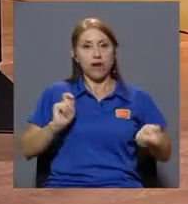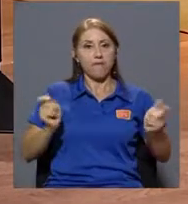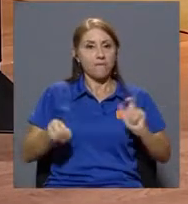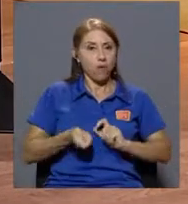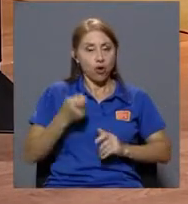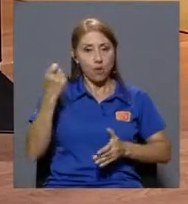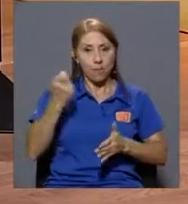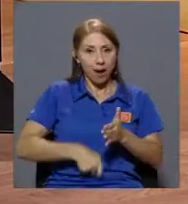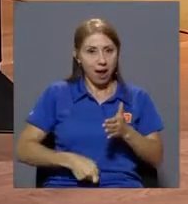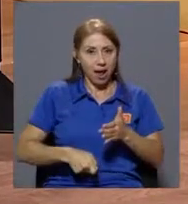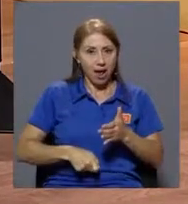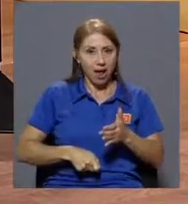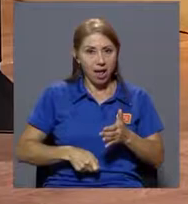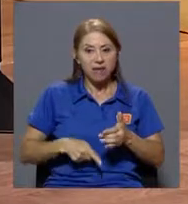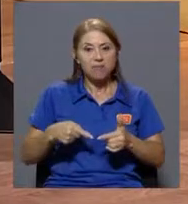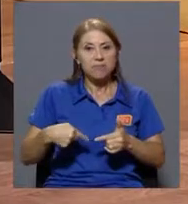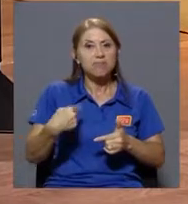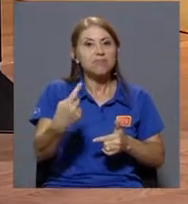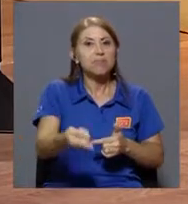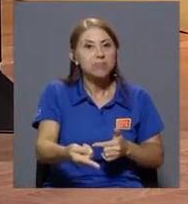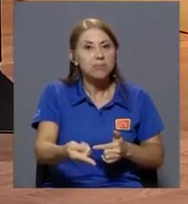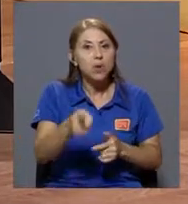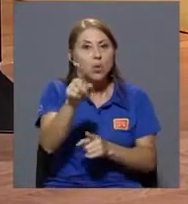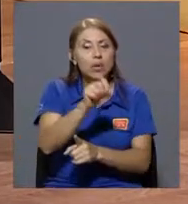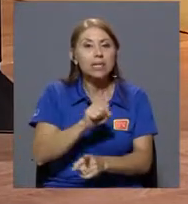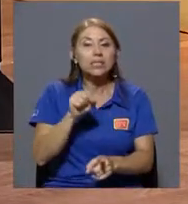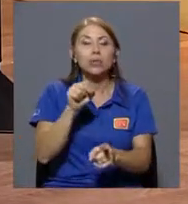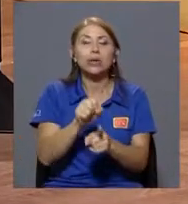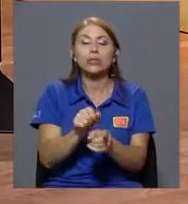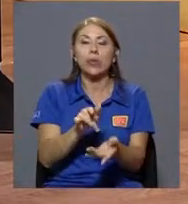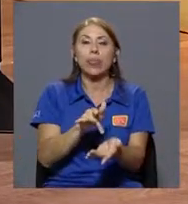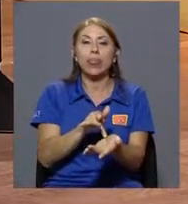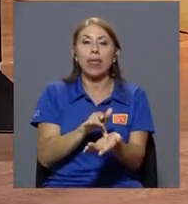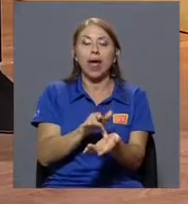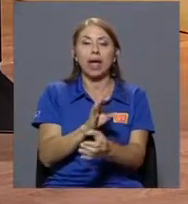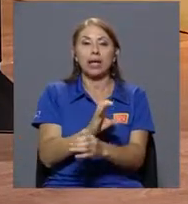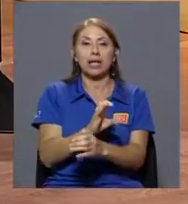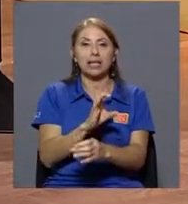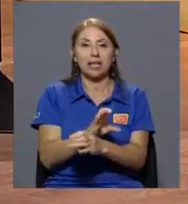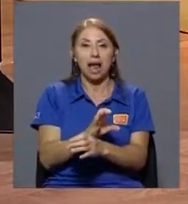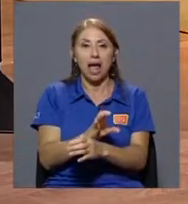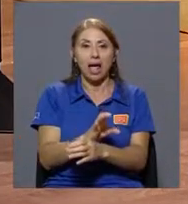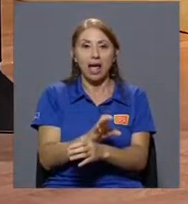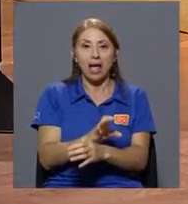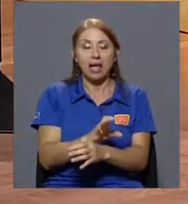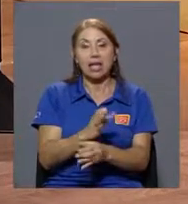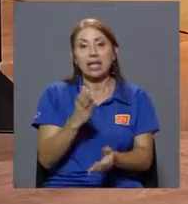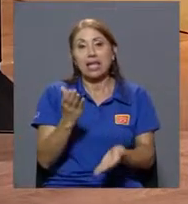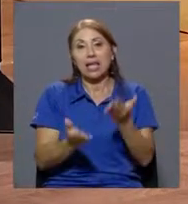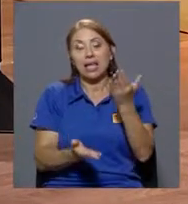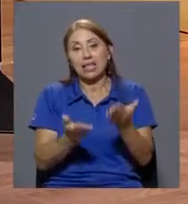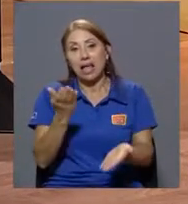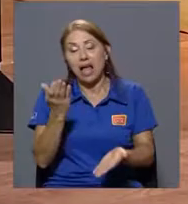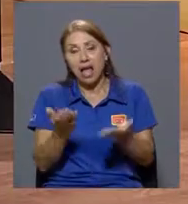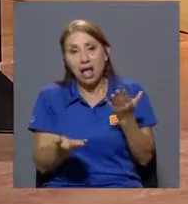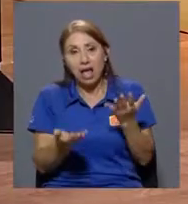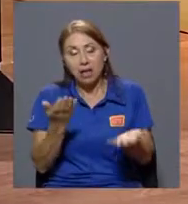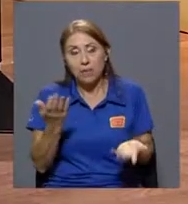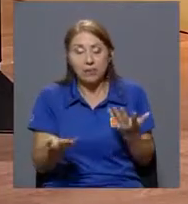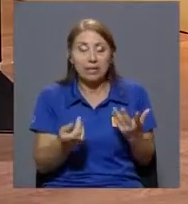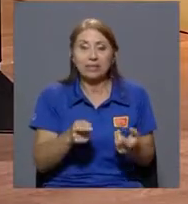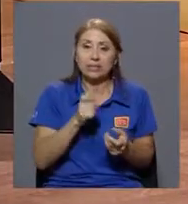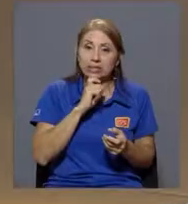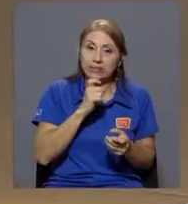venir es una situación tan crítica que reste cualquier margen de maniobra a los diferentes